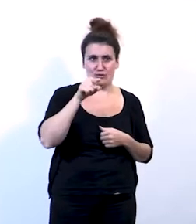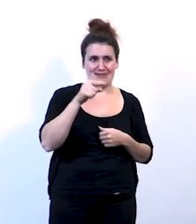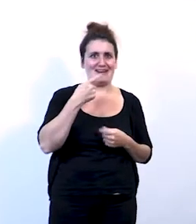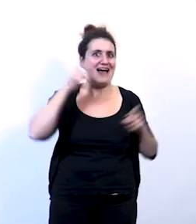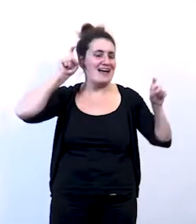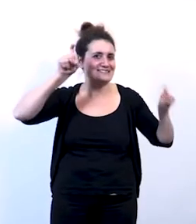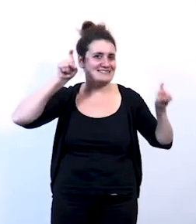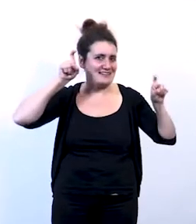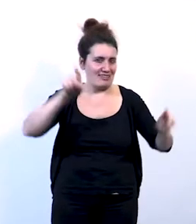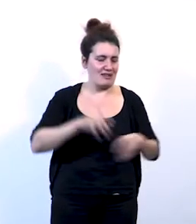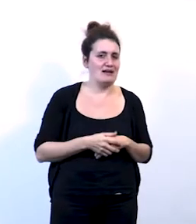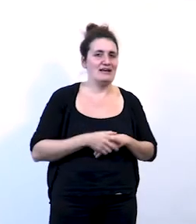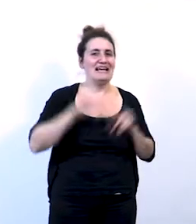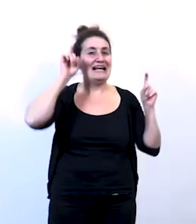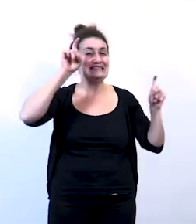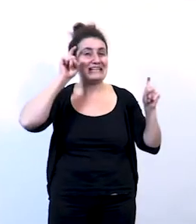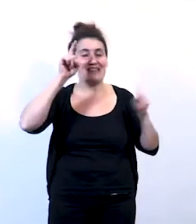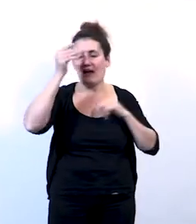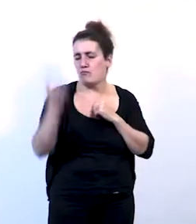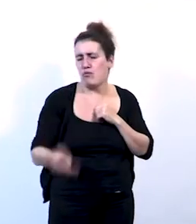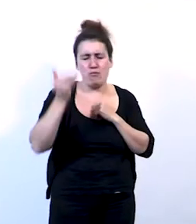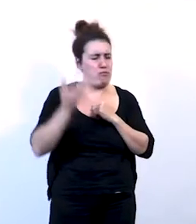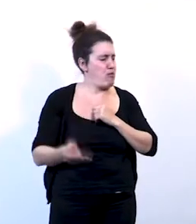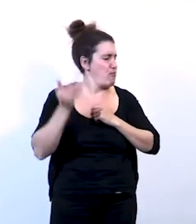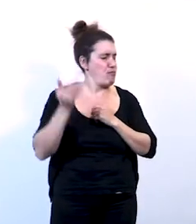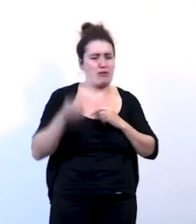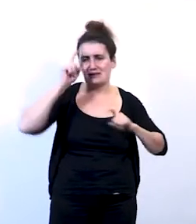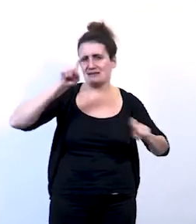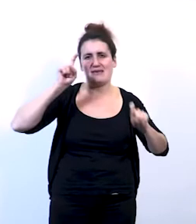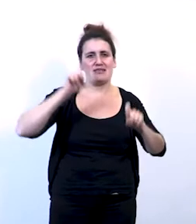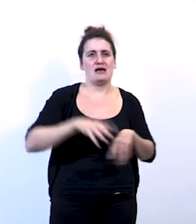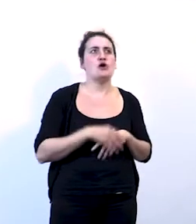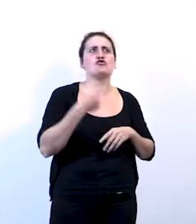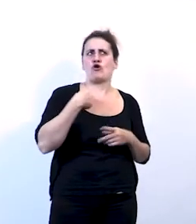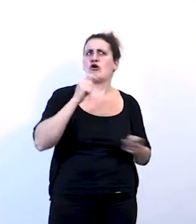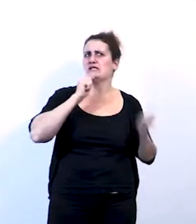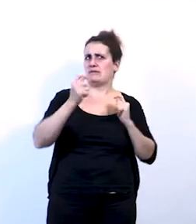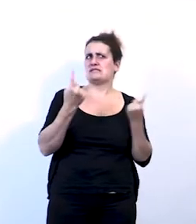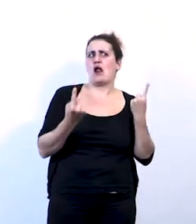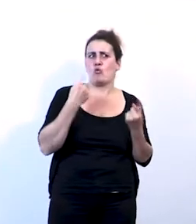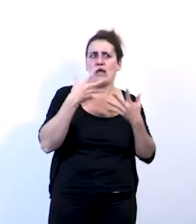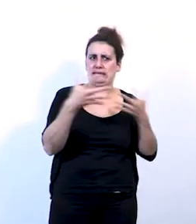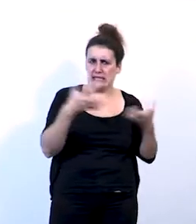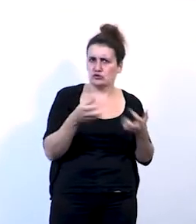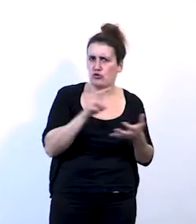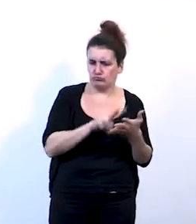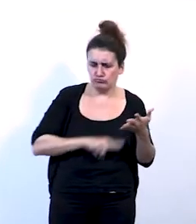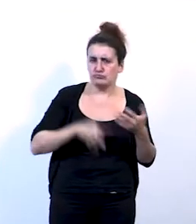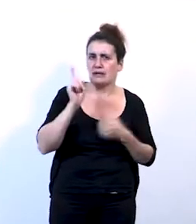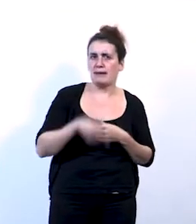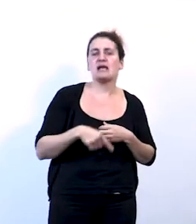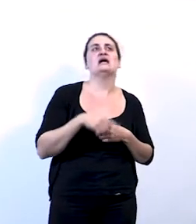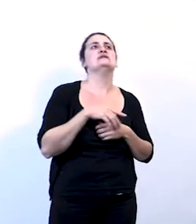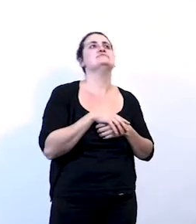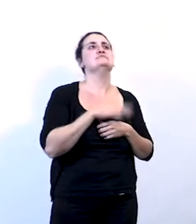enseñanza. Sí. La enseñanza, la importancia de la enseñanza. Sí. Yo en alguna entrevista y en algún texto he leído que sí que estaba viendo